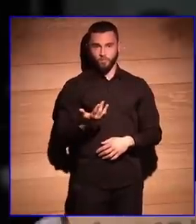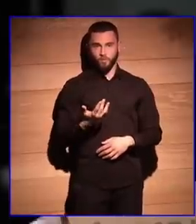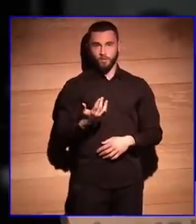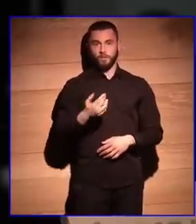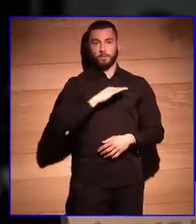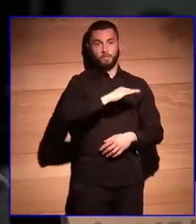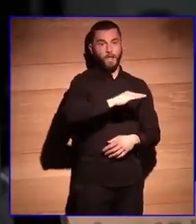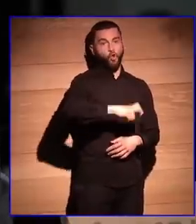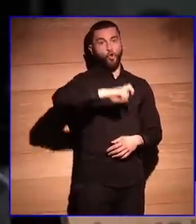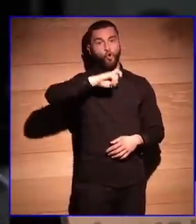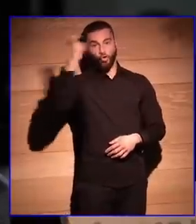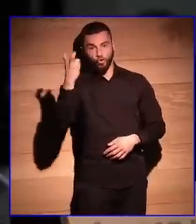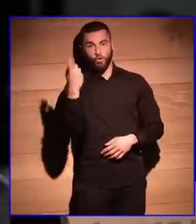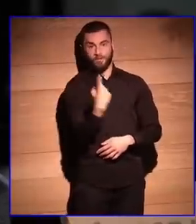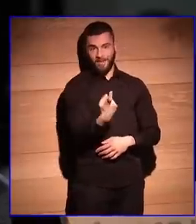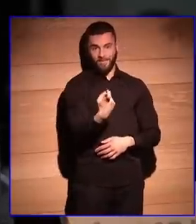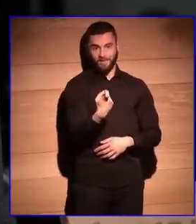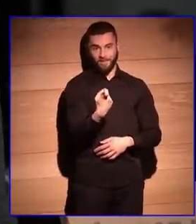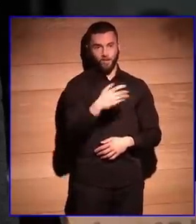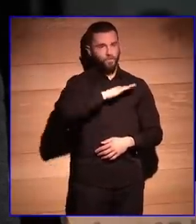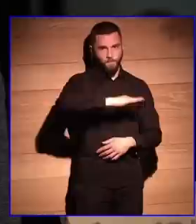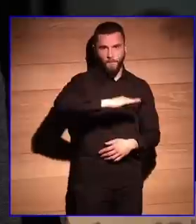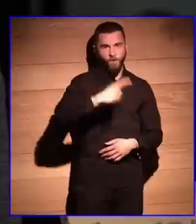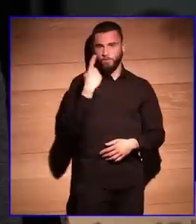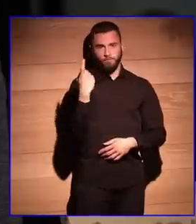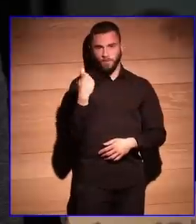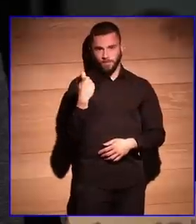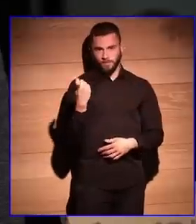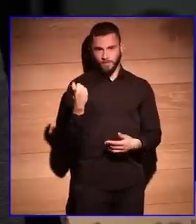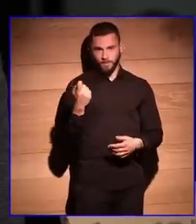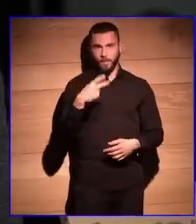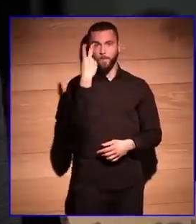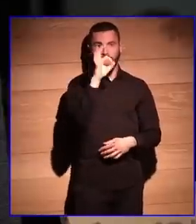el villano es necesario. Es un 20% mejor el otro.